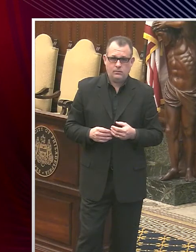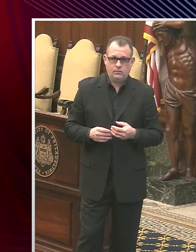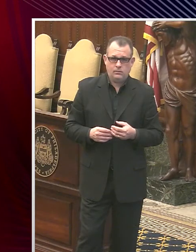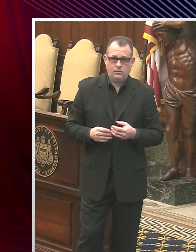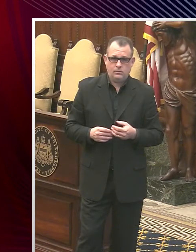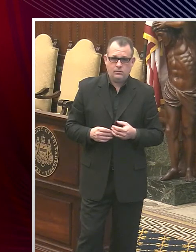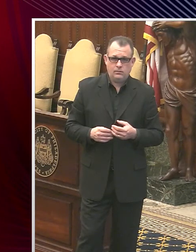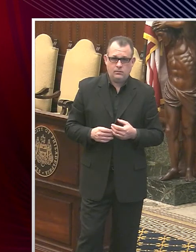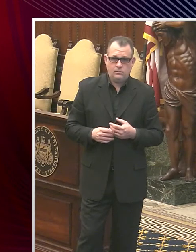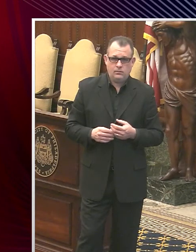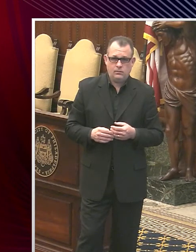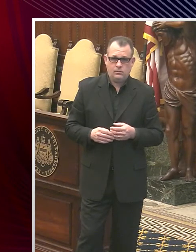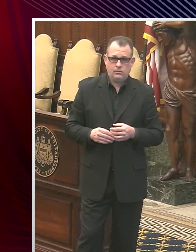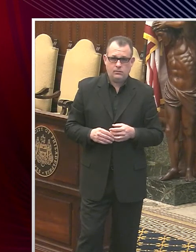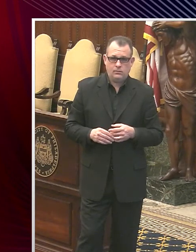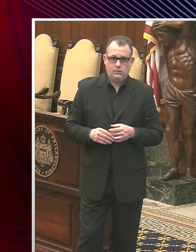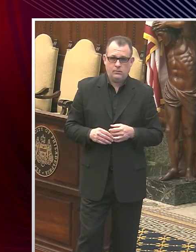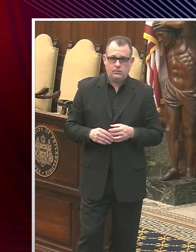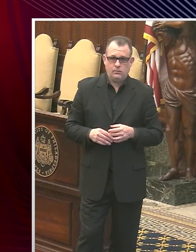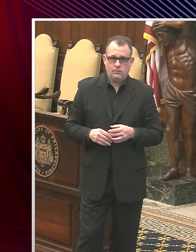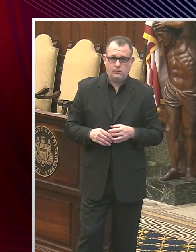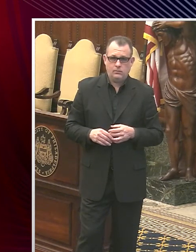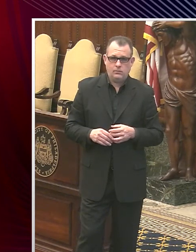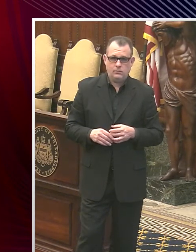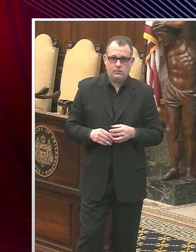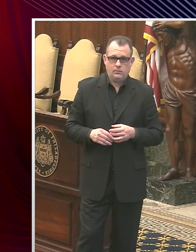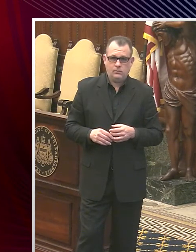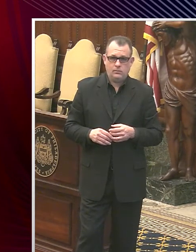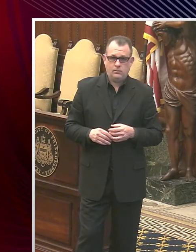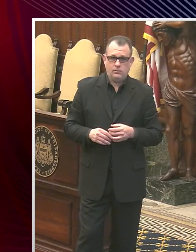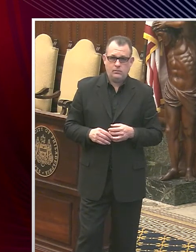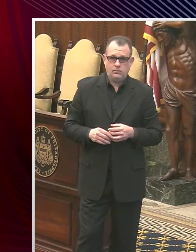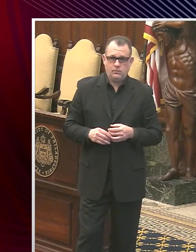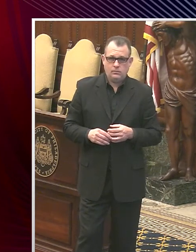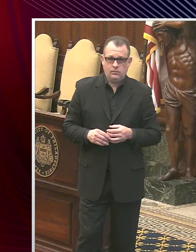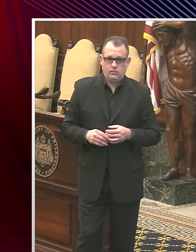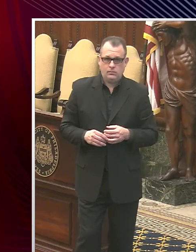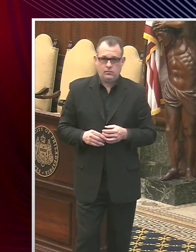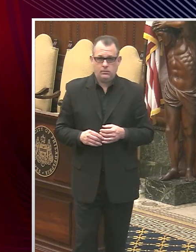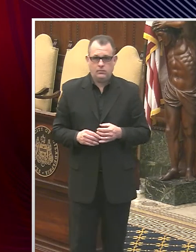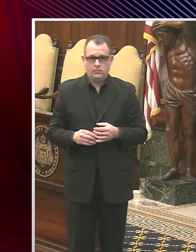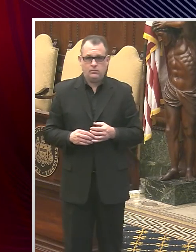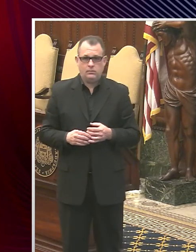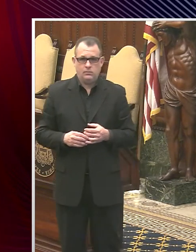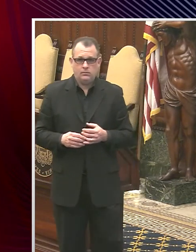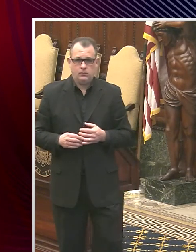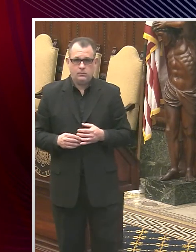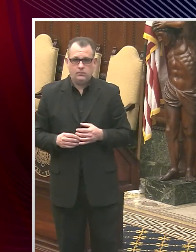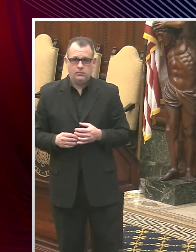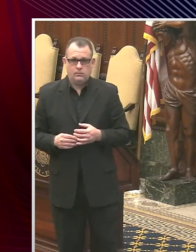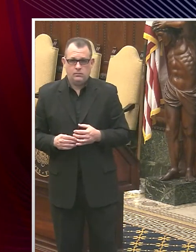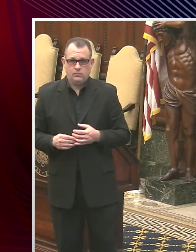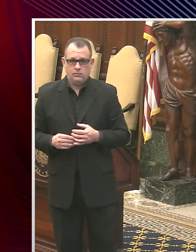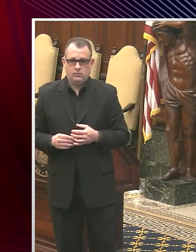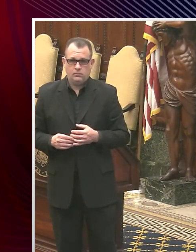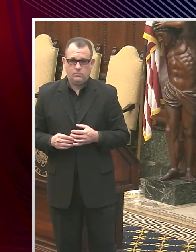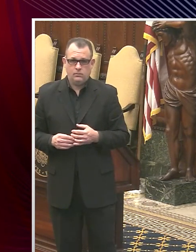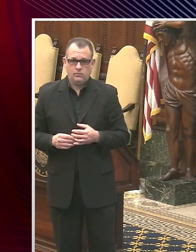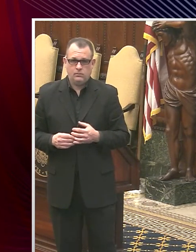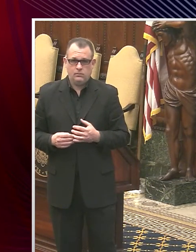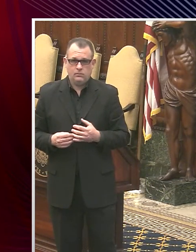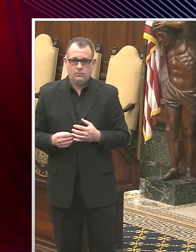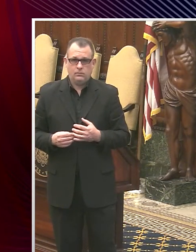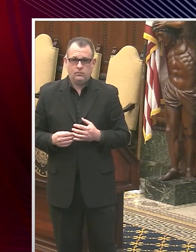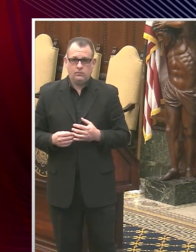que tiene que ser aprobado antes de que se otorguen los permisos. Va a haber obviamente restricciones para ello porque es un proceso y el que se abra el día de hoy